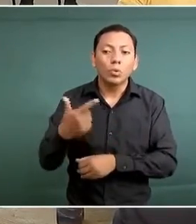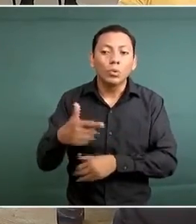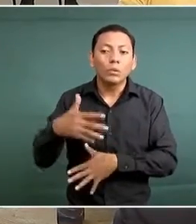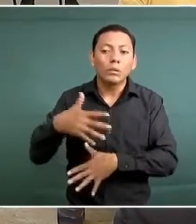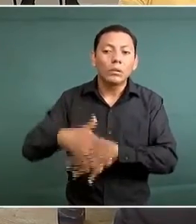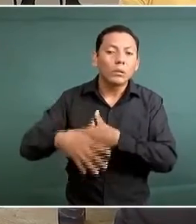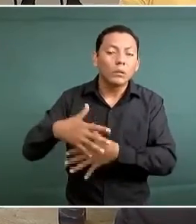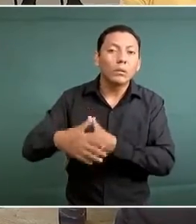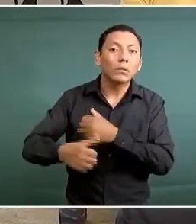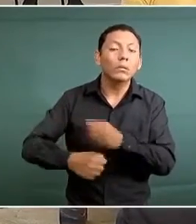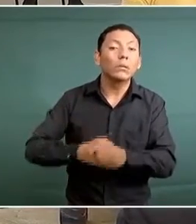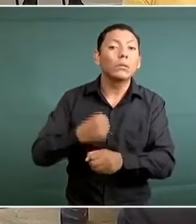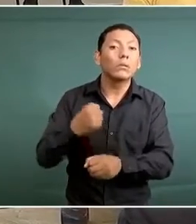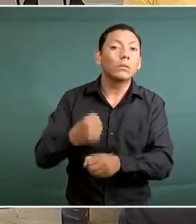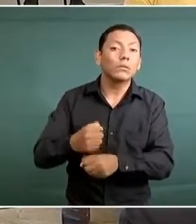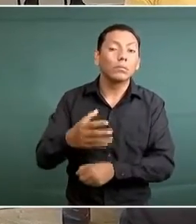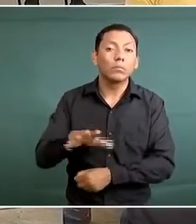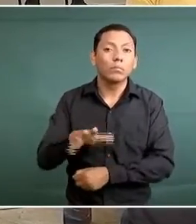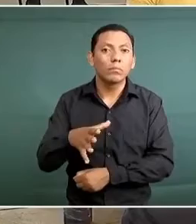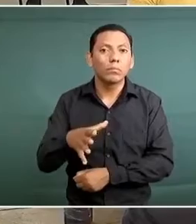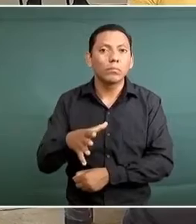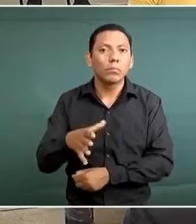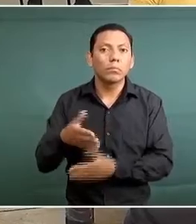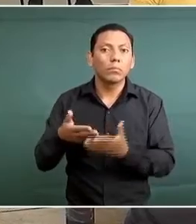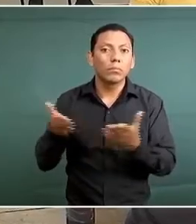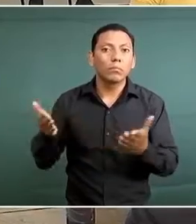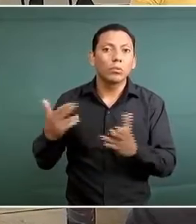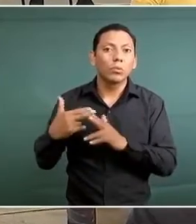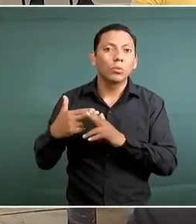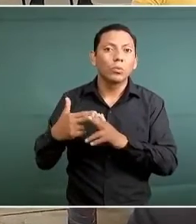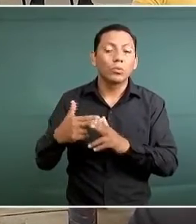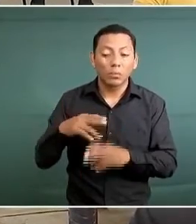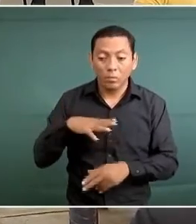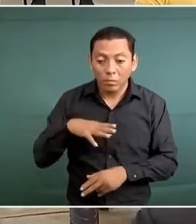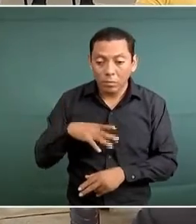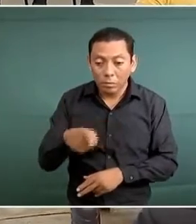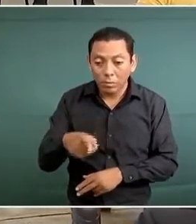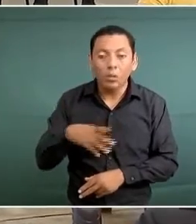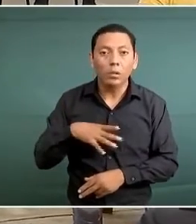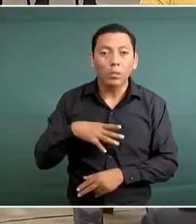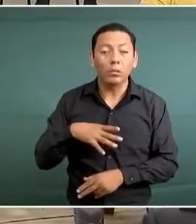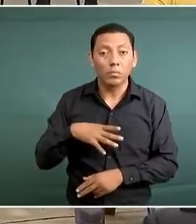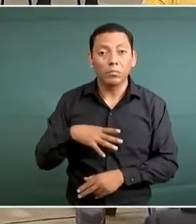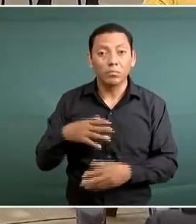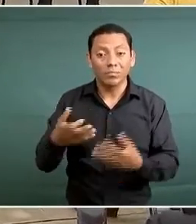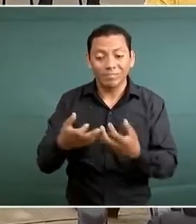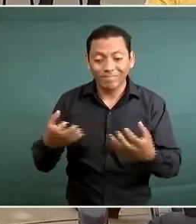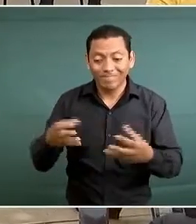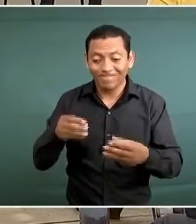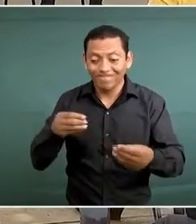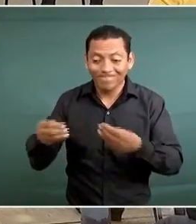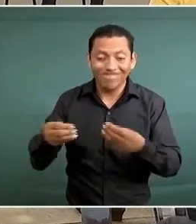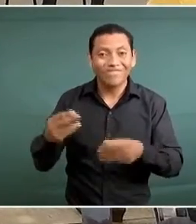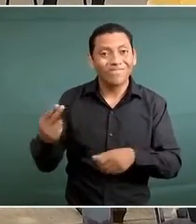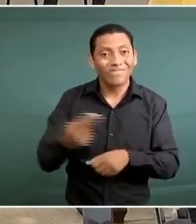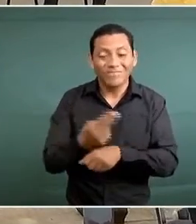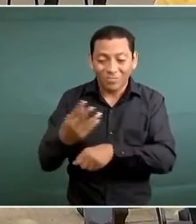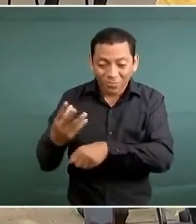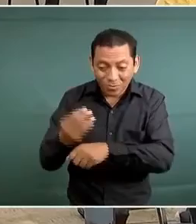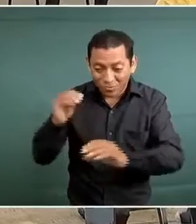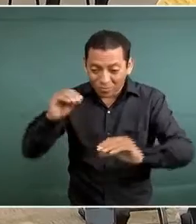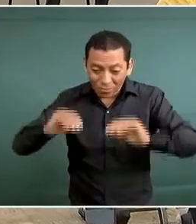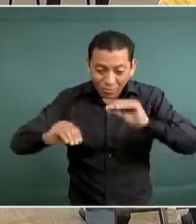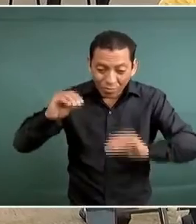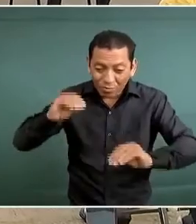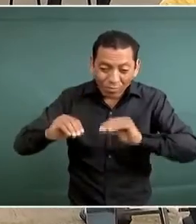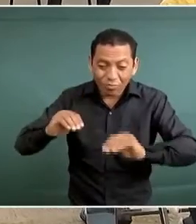años y ya tiene hundimientos y tenemos que reforzar su estructura